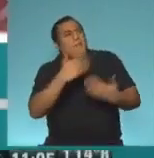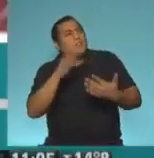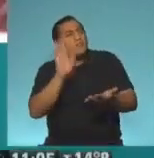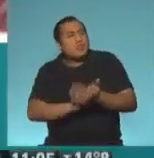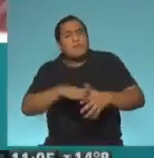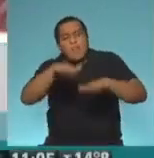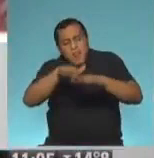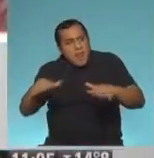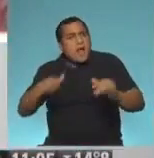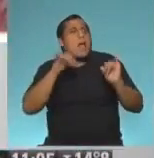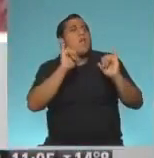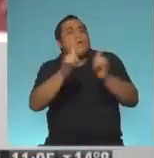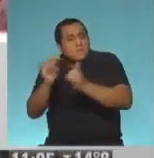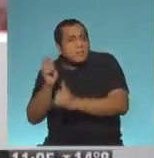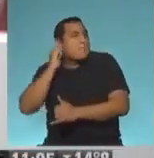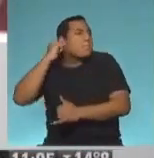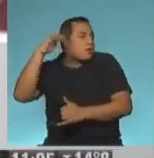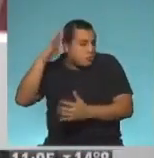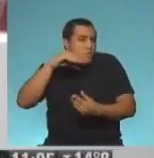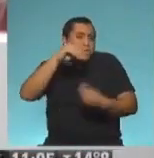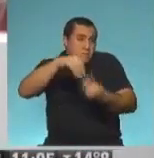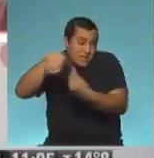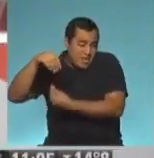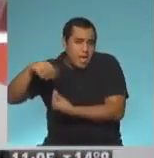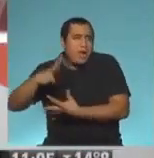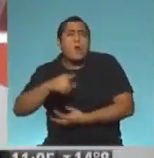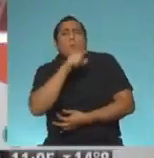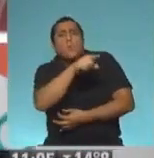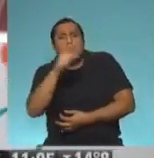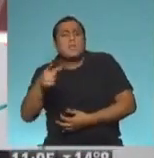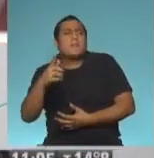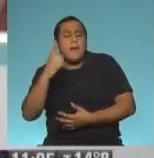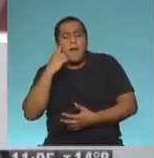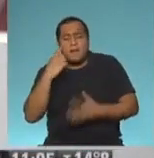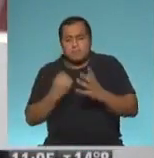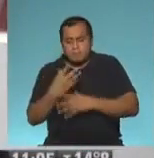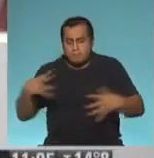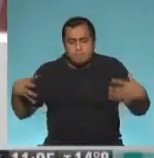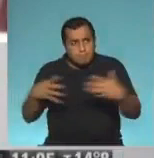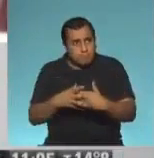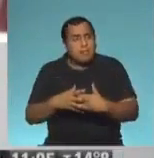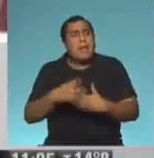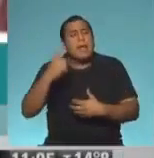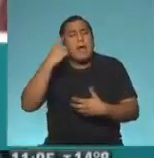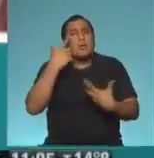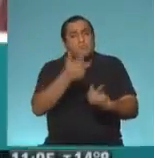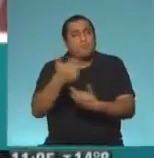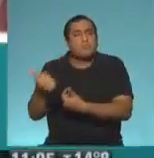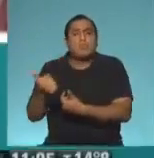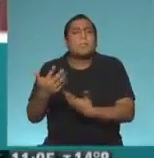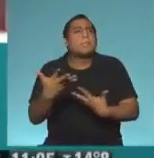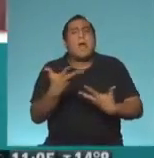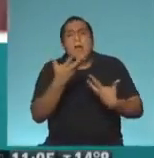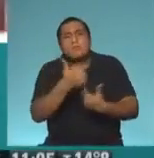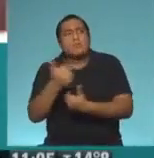niños, de los adolescentes, de los adultos, de las familias, pero ustedes desde esta red que han conformado, ¿qué tipo de asistencia